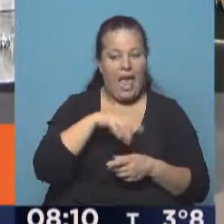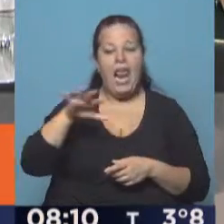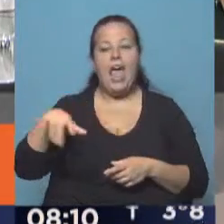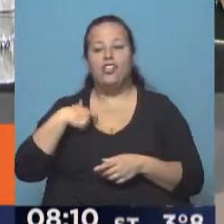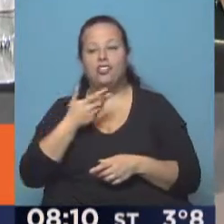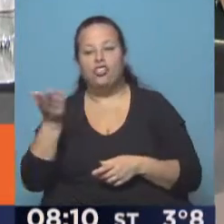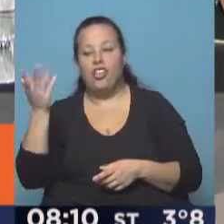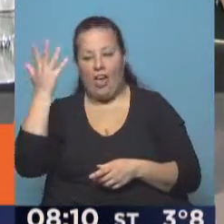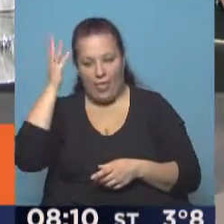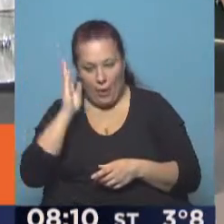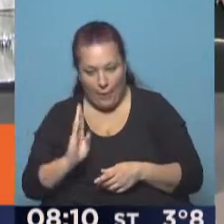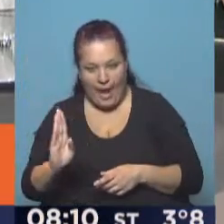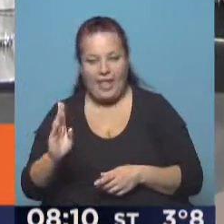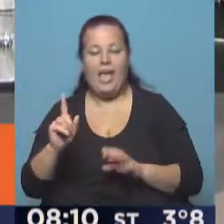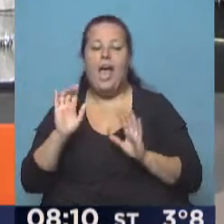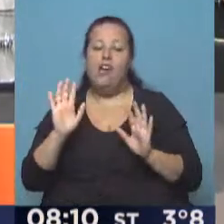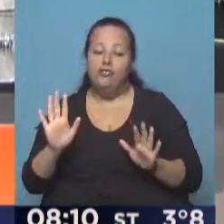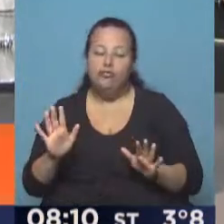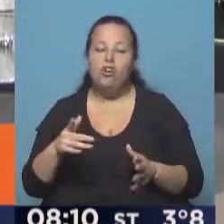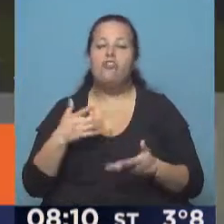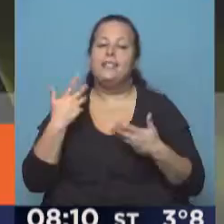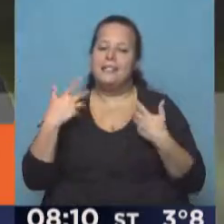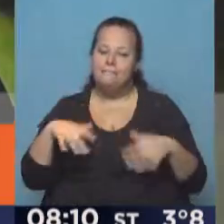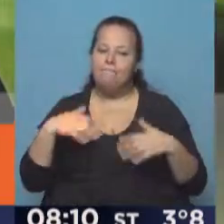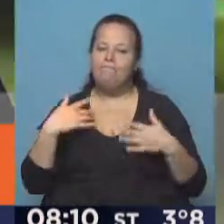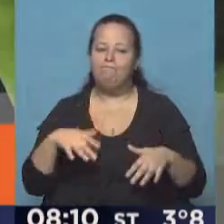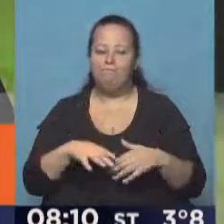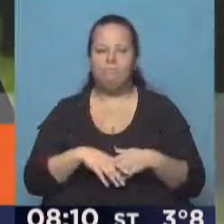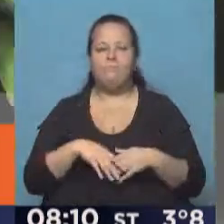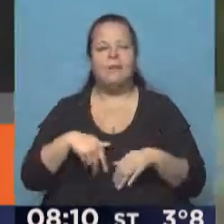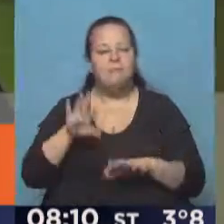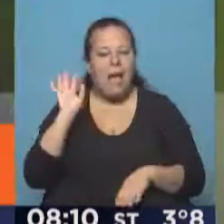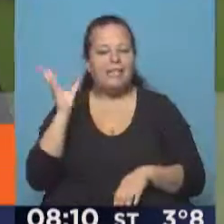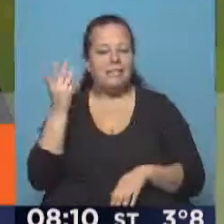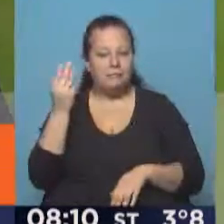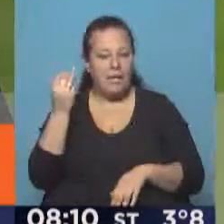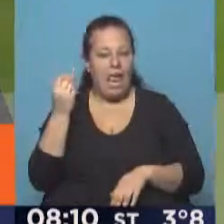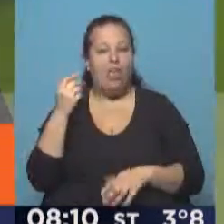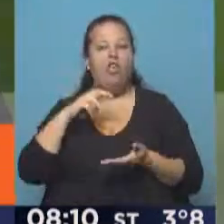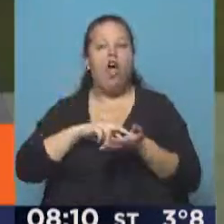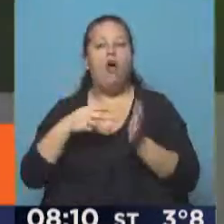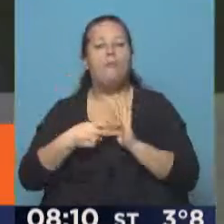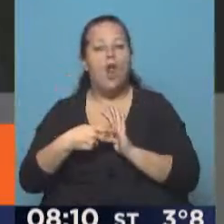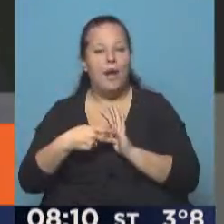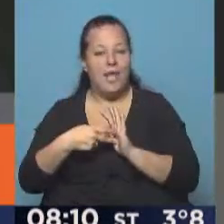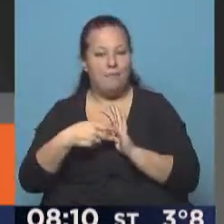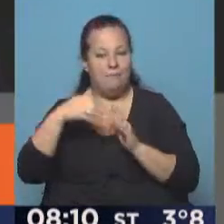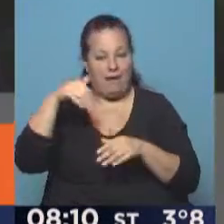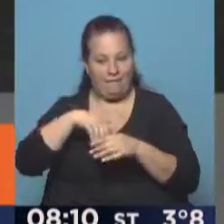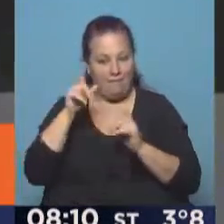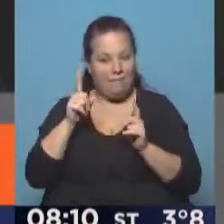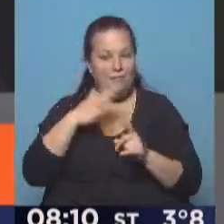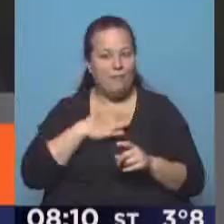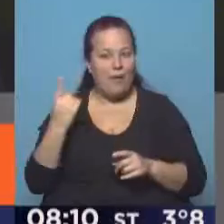sociedad bélgica. Entonces hay mucho más temor sobre los problemas domésticos. Los